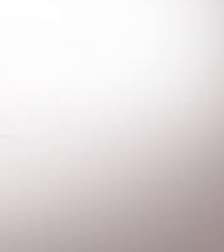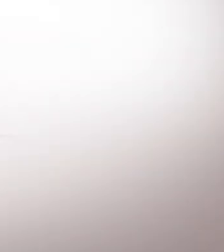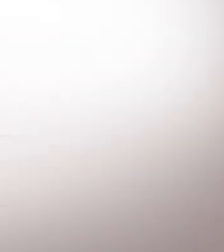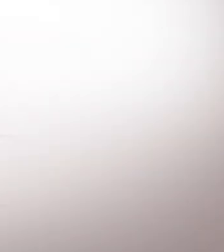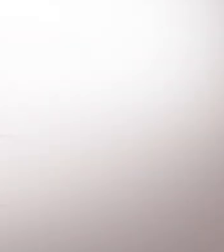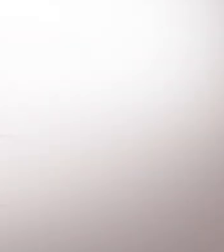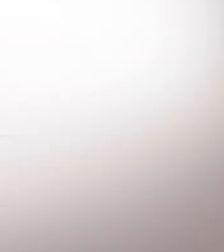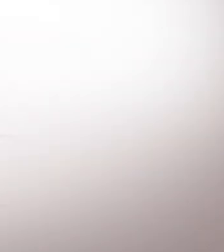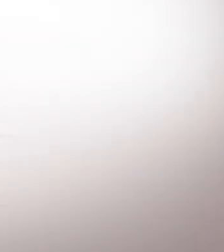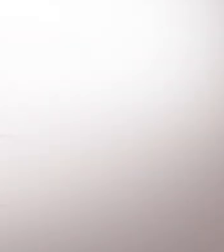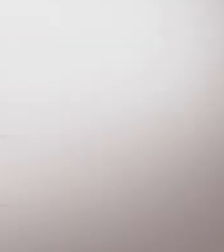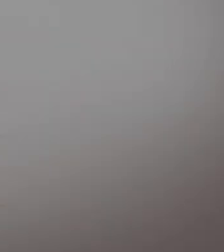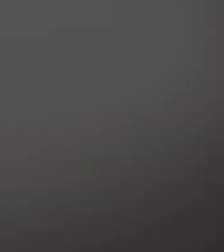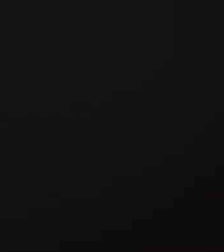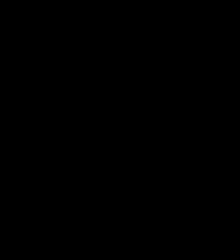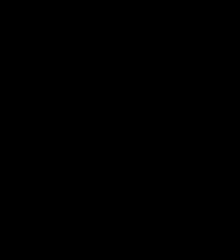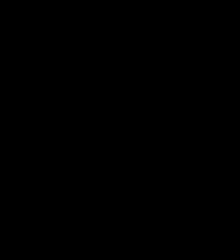Gracias por ver el video.